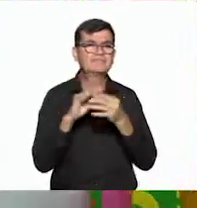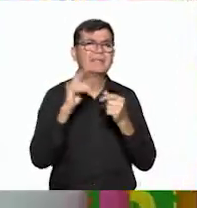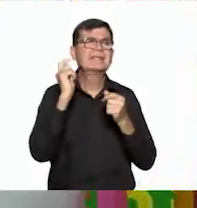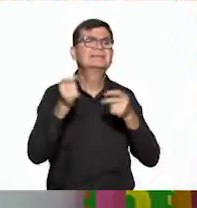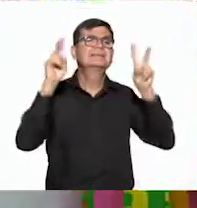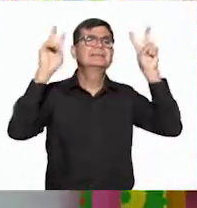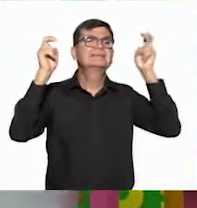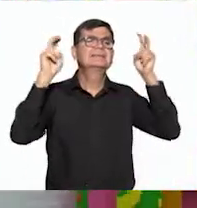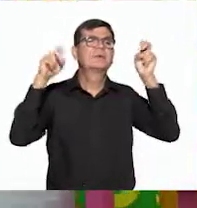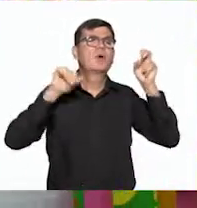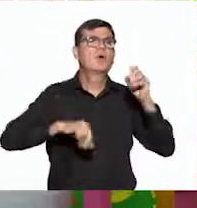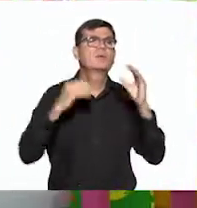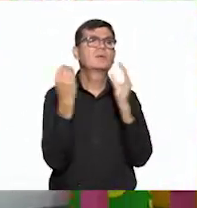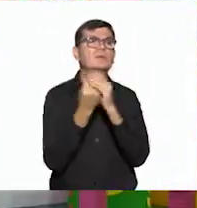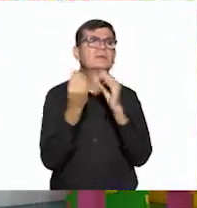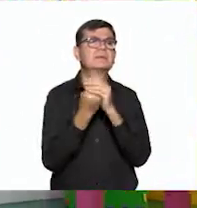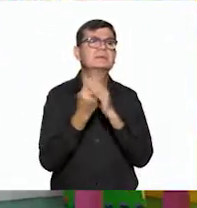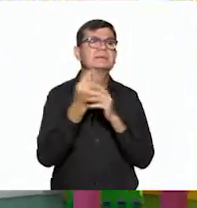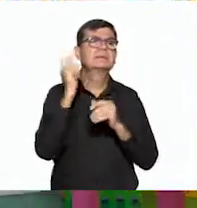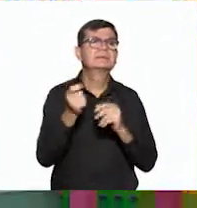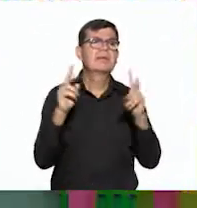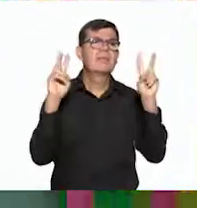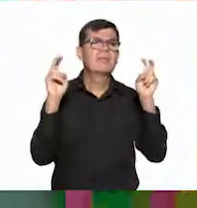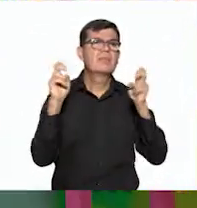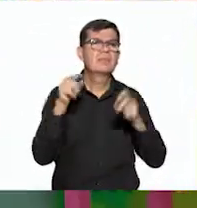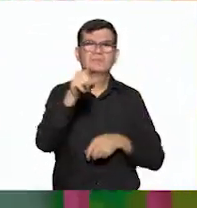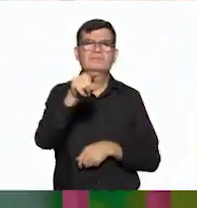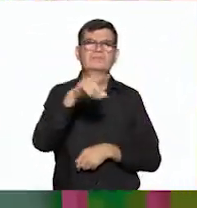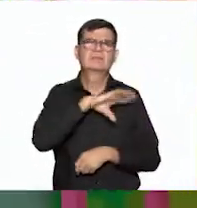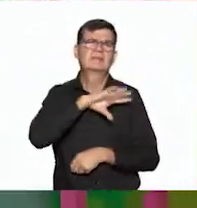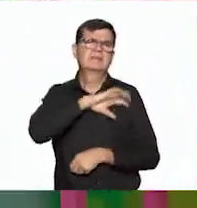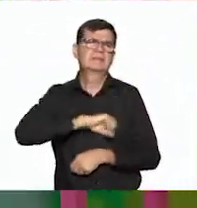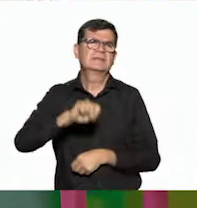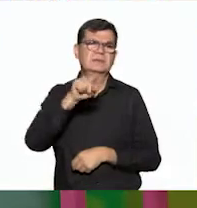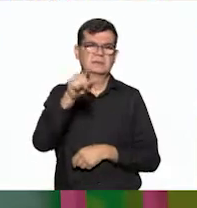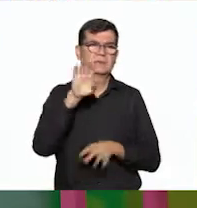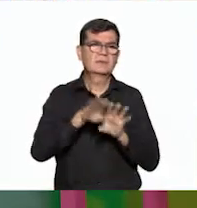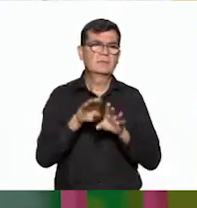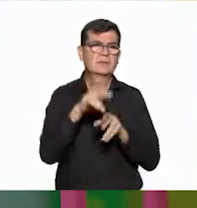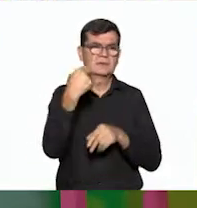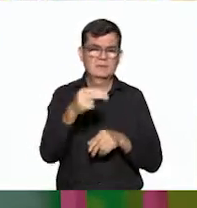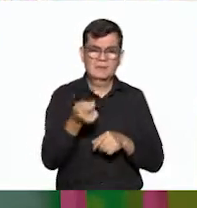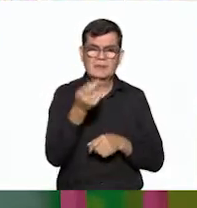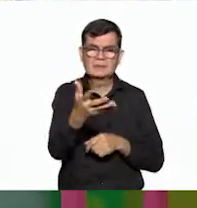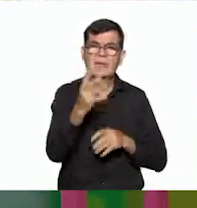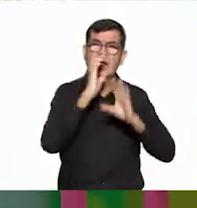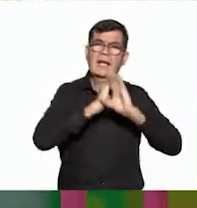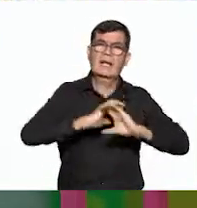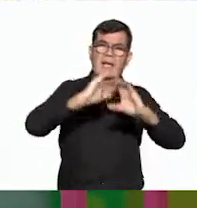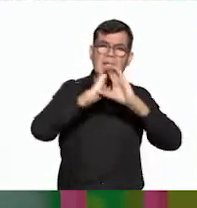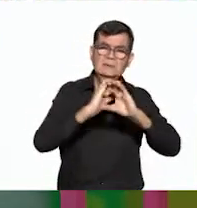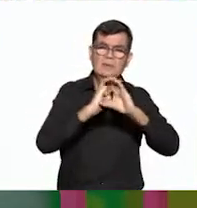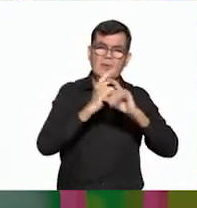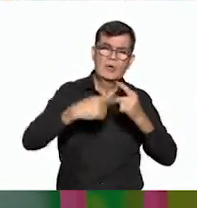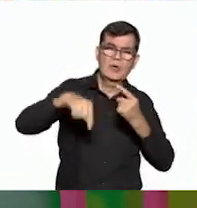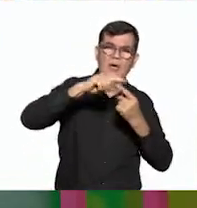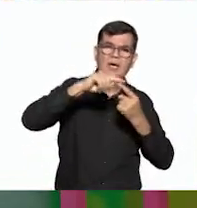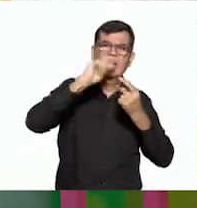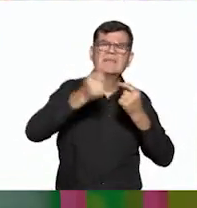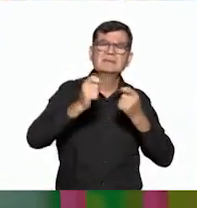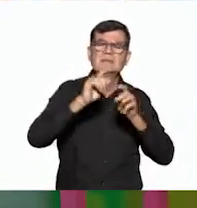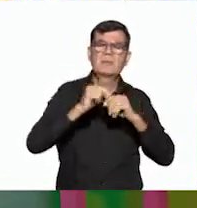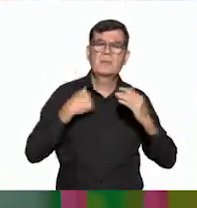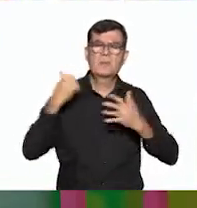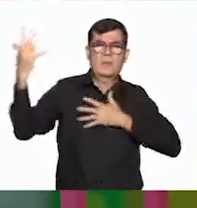qué se va a tratar nuestra clase de hoy. El tema les va a encantar, estoy segura. Se llama Canciones, Rondas y Poemas